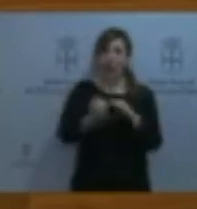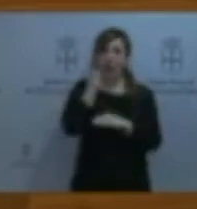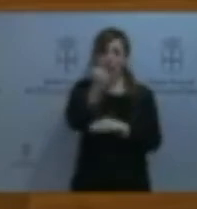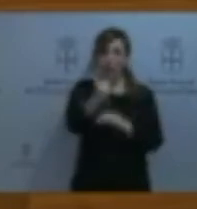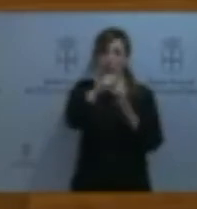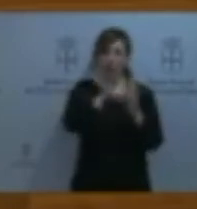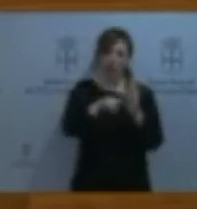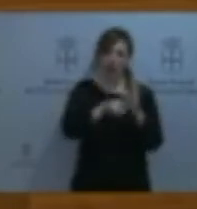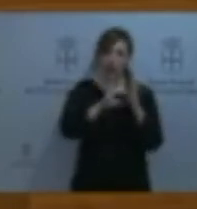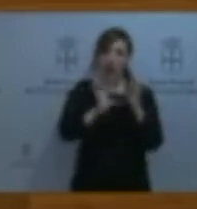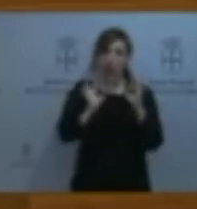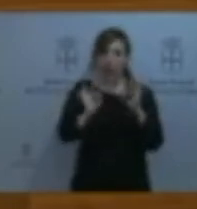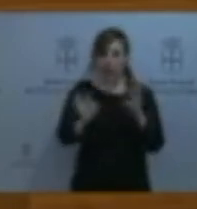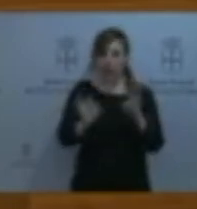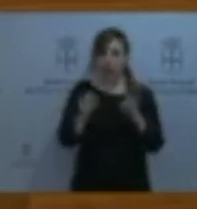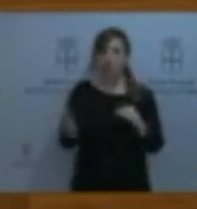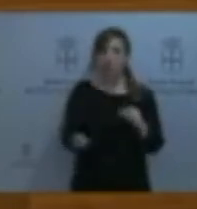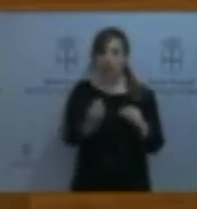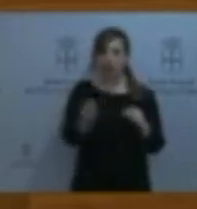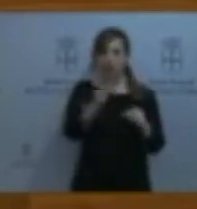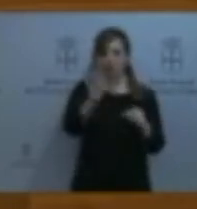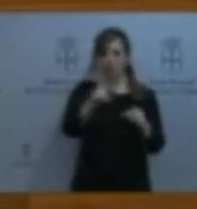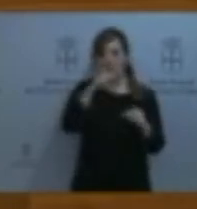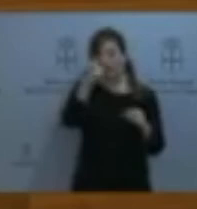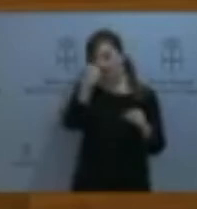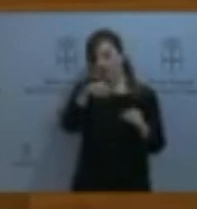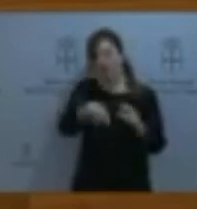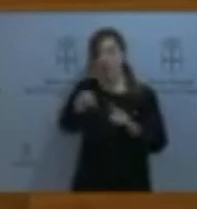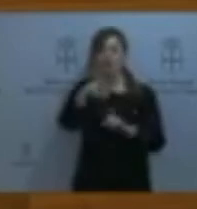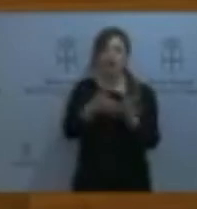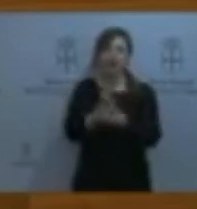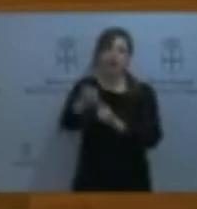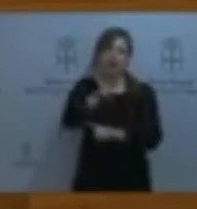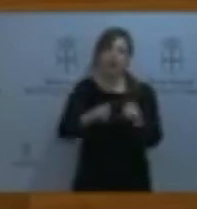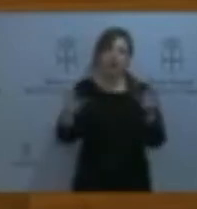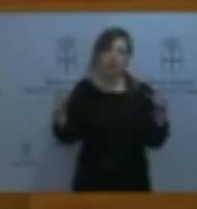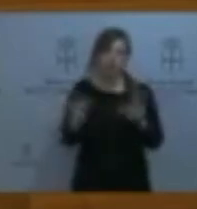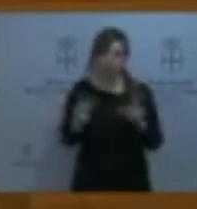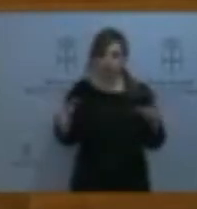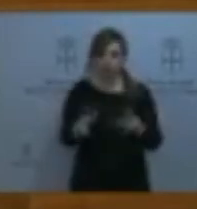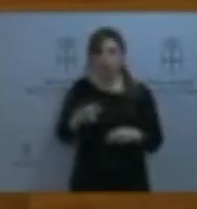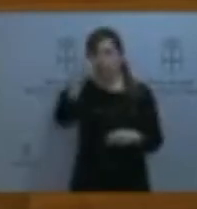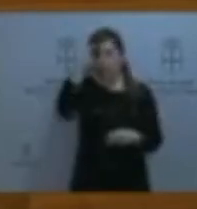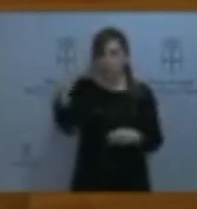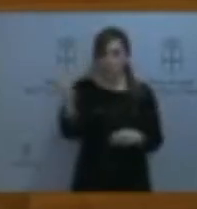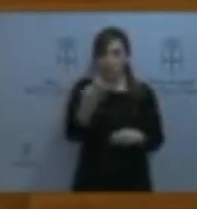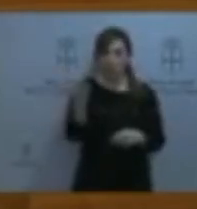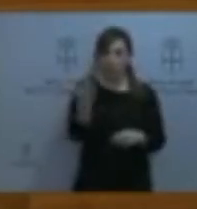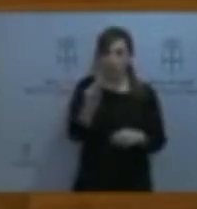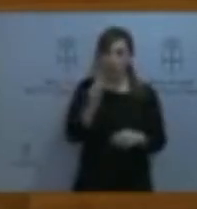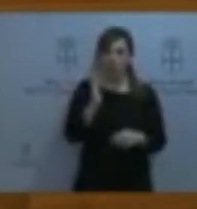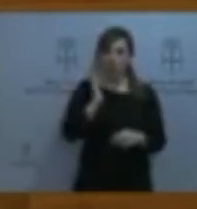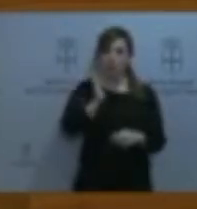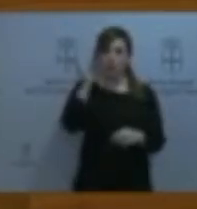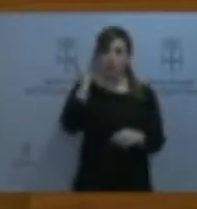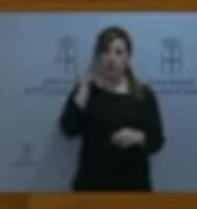que puntualmente sí que vayan mejorando, sabiendo que esto es una problemática muy grave, sabiendo que tenemos que condenar